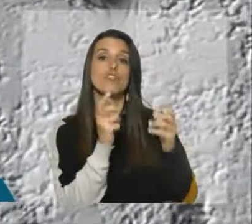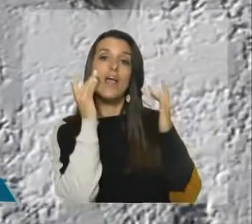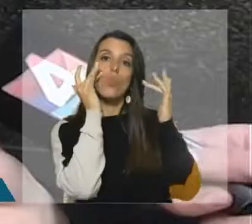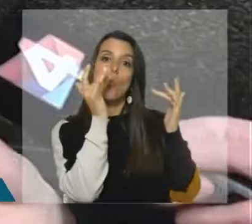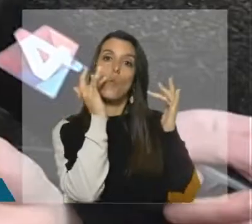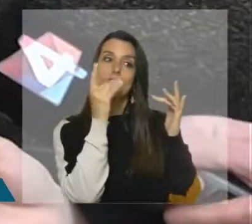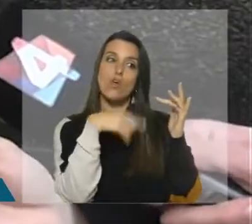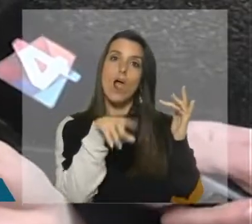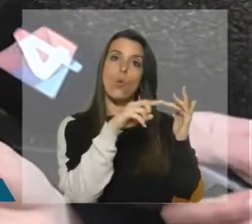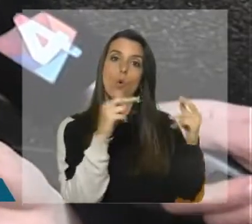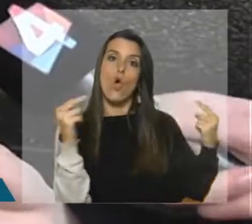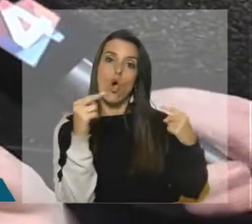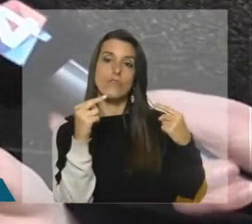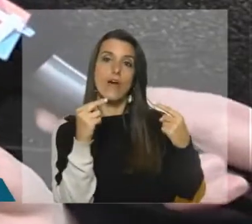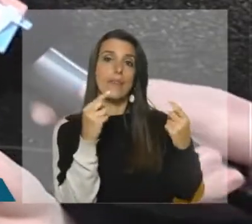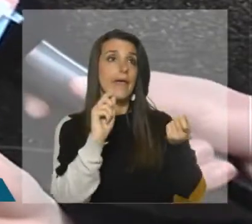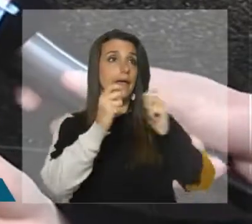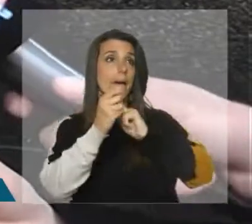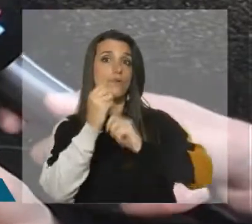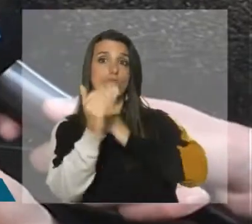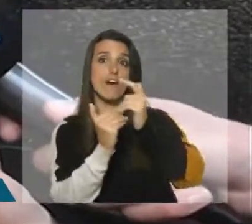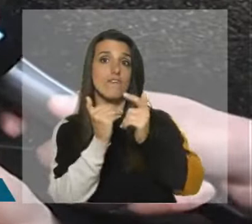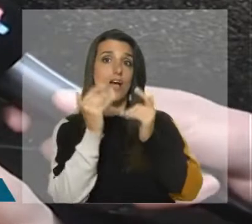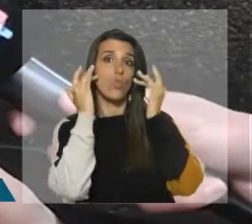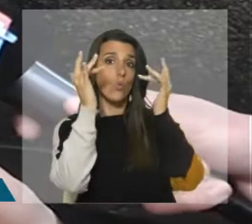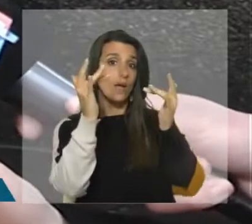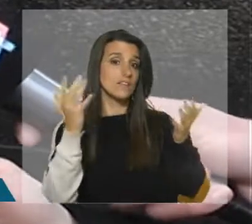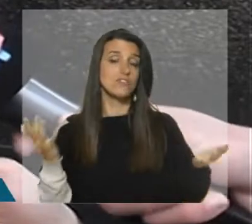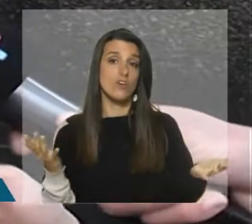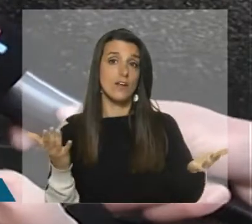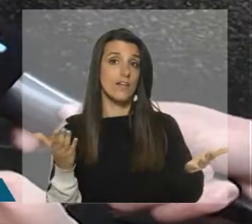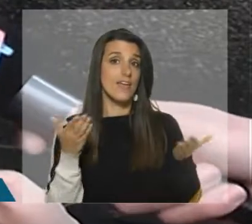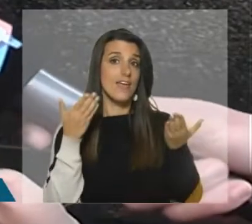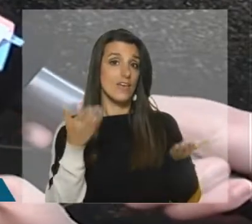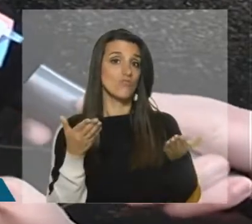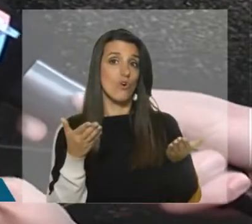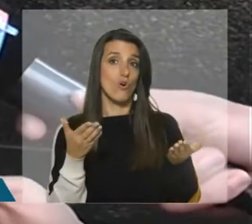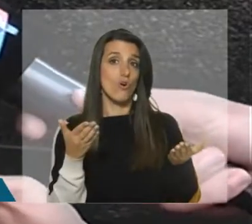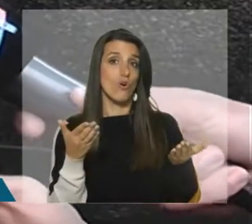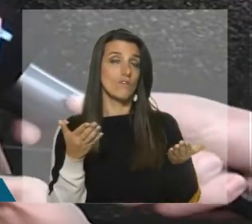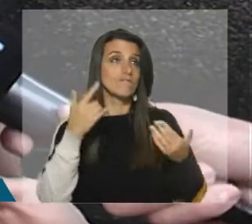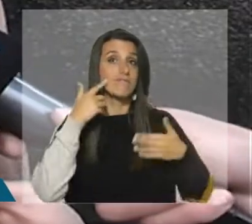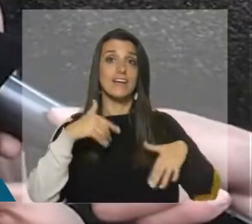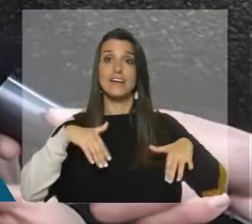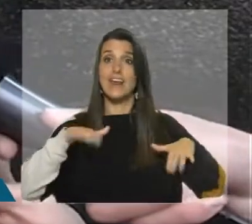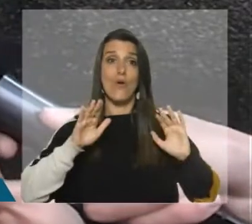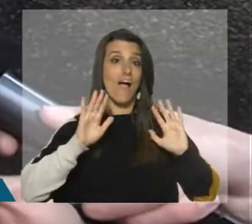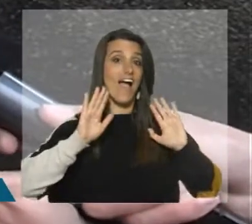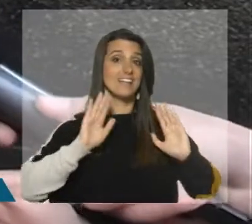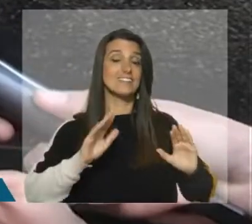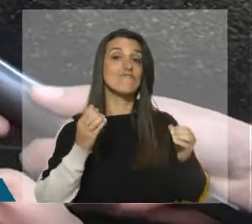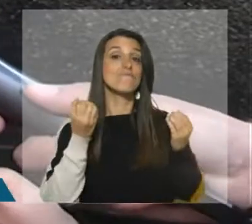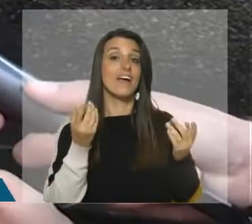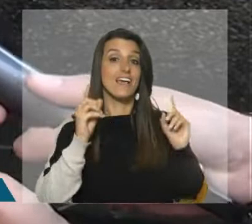educativo tienen respecto al proceso de transformación que estamos llevando adelante. Y eso creo que es así, se enmarca, porque